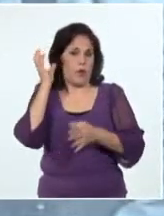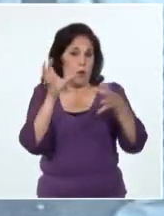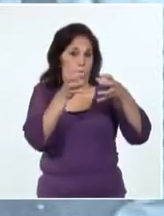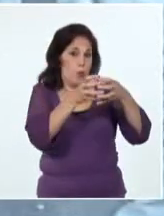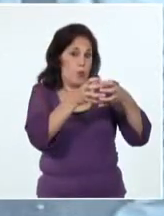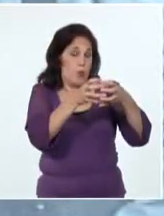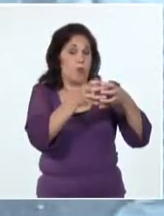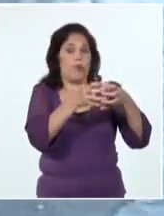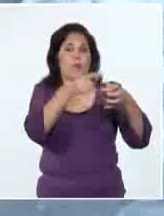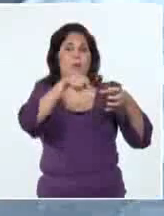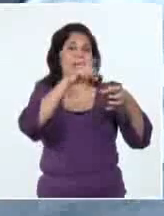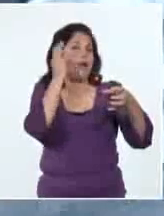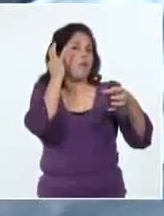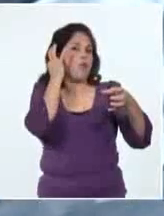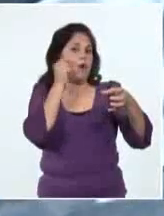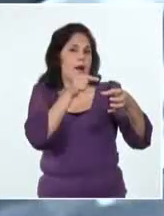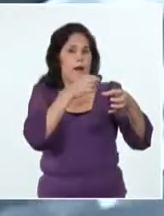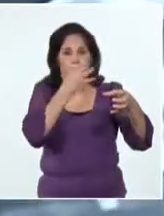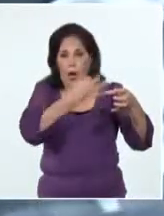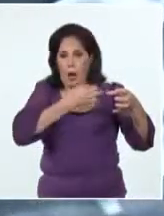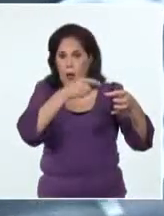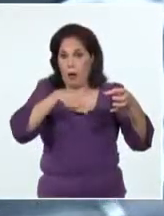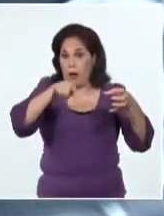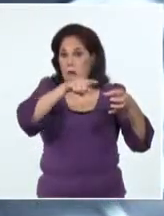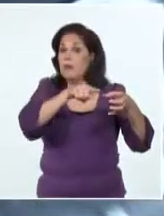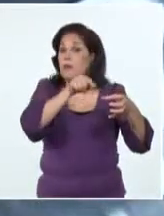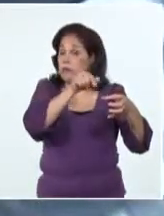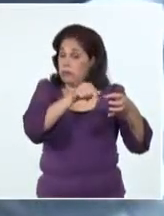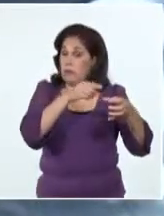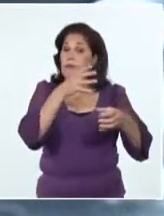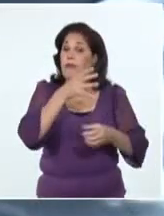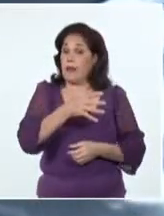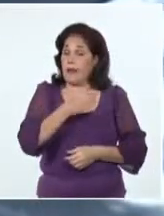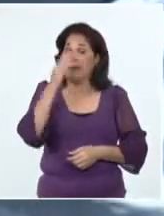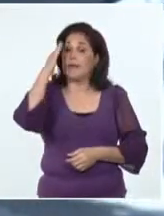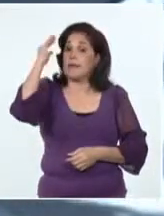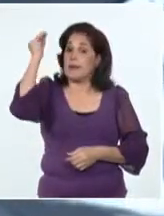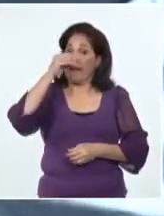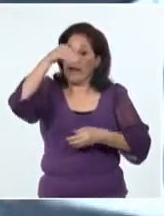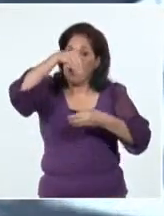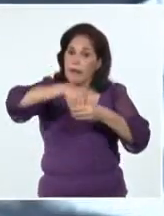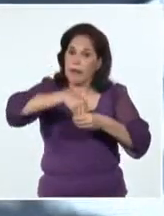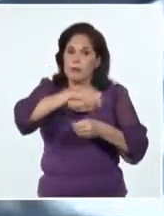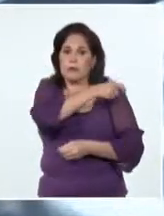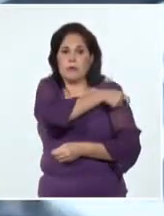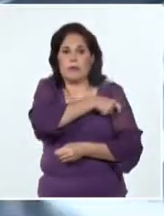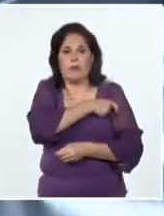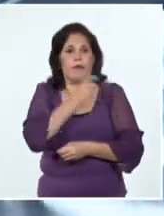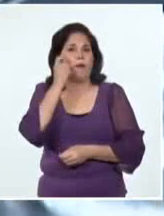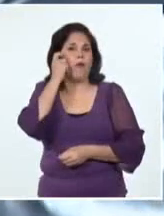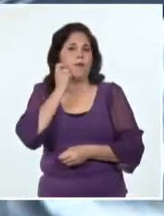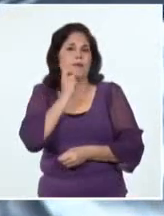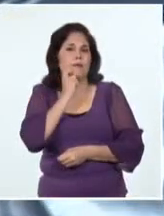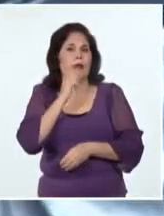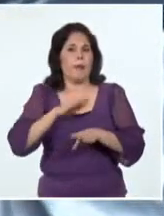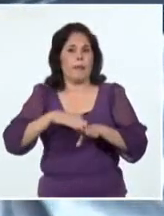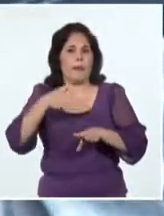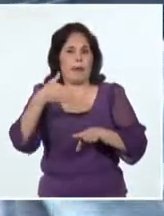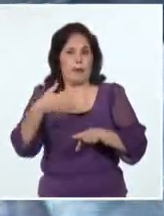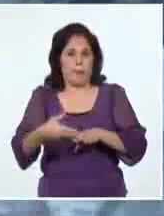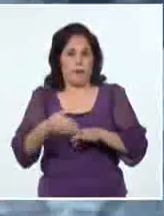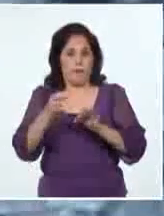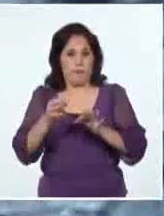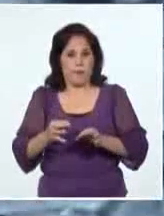femenino Mariana Grajales expresó esa concepción de Fidel dentro del ejército rebelde, extendida luego a las